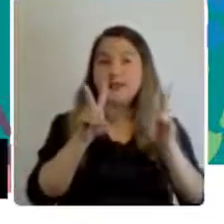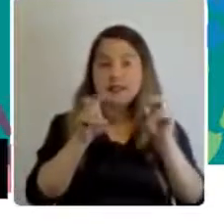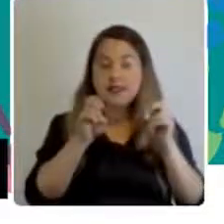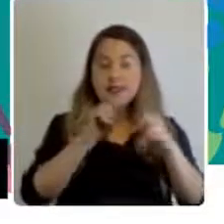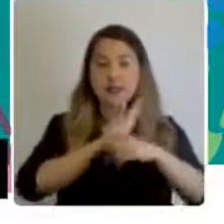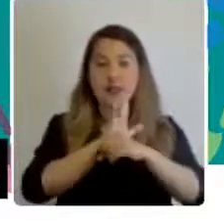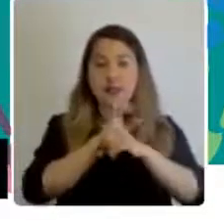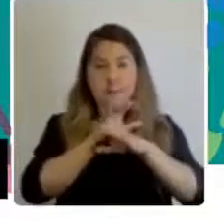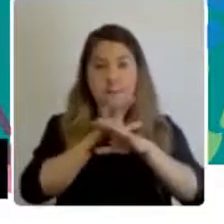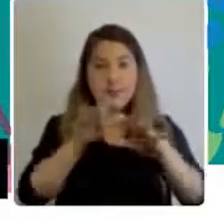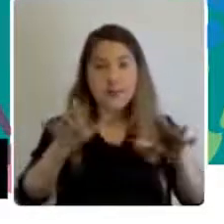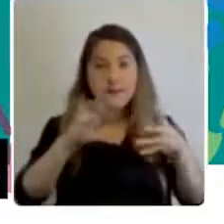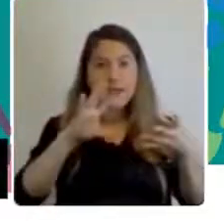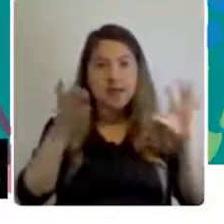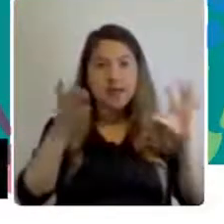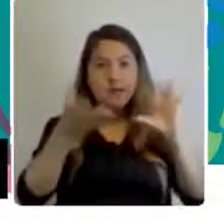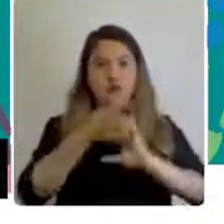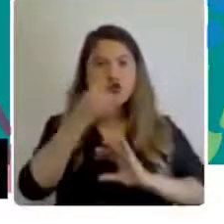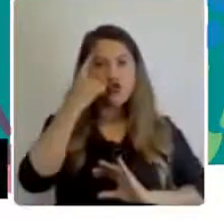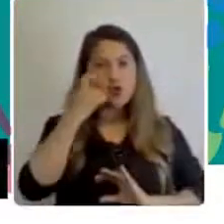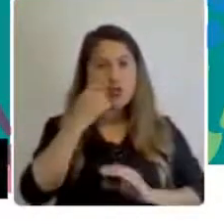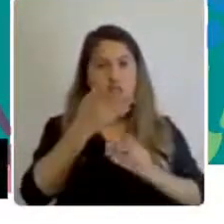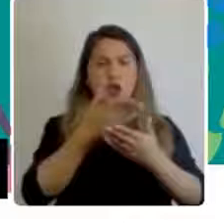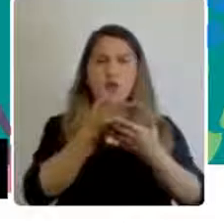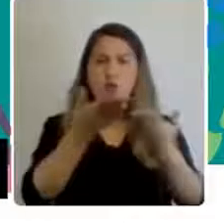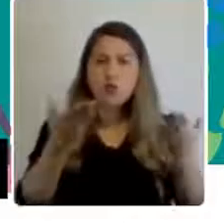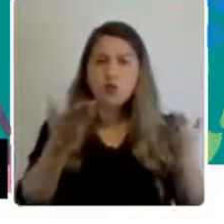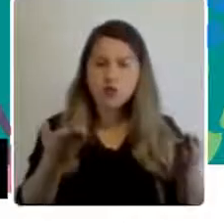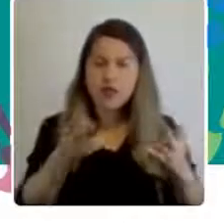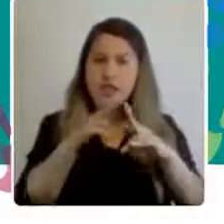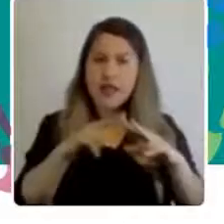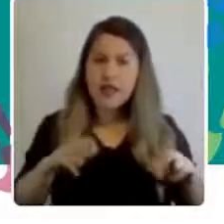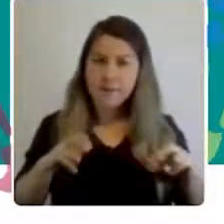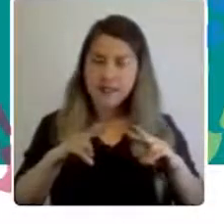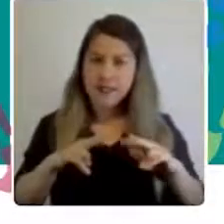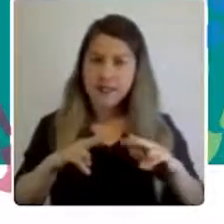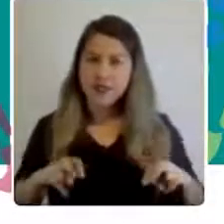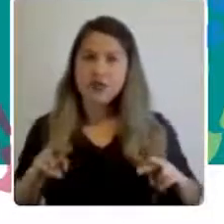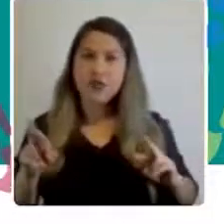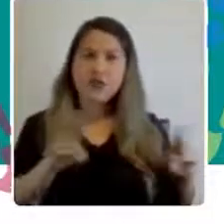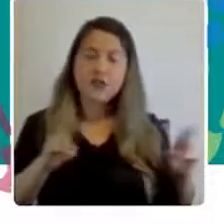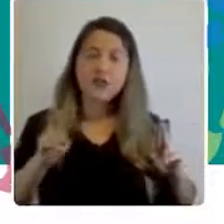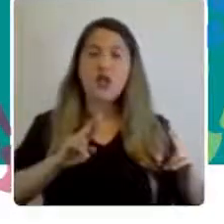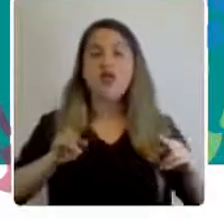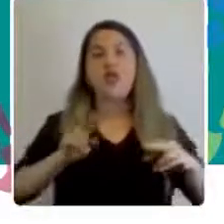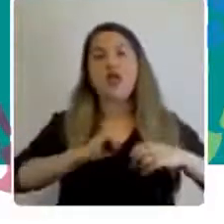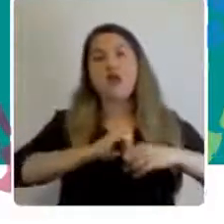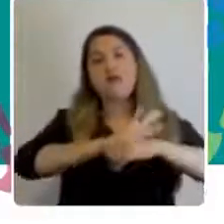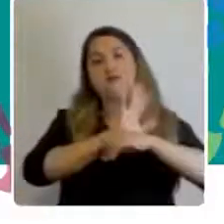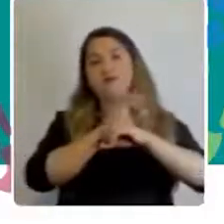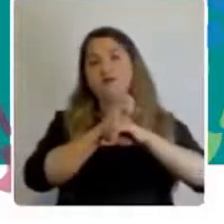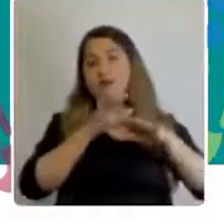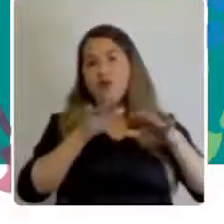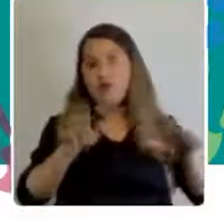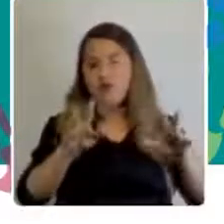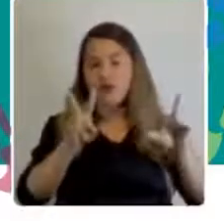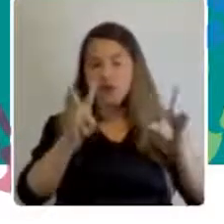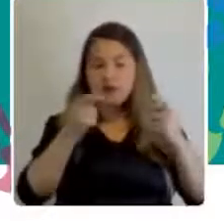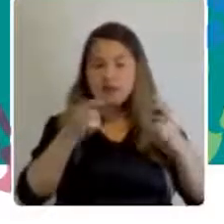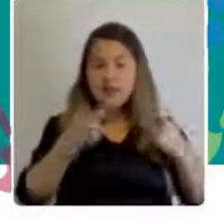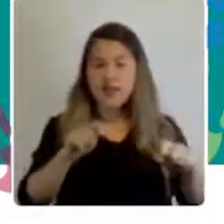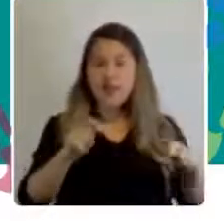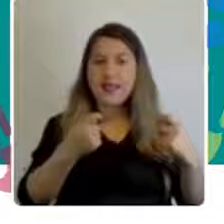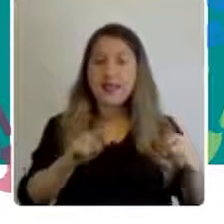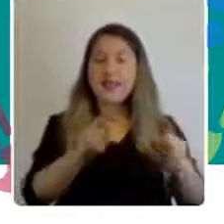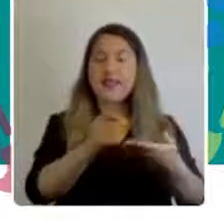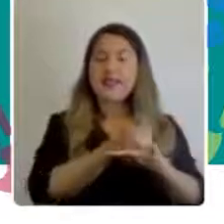¿Cree usted que la investigación acelerada relacionada con el COVID en términos de tratamientos y desarrollo de vacunas, que hemos tenido